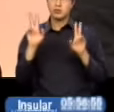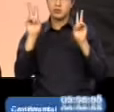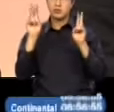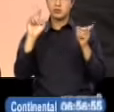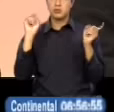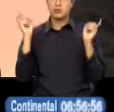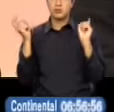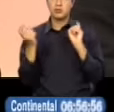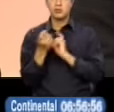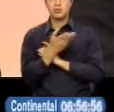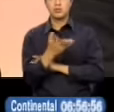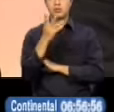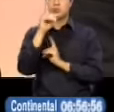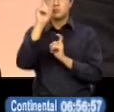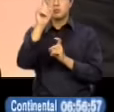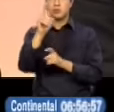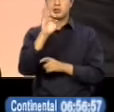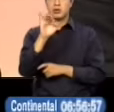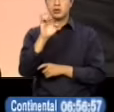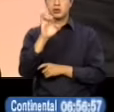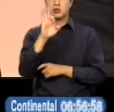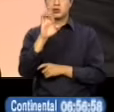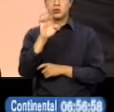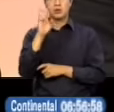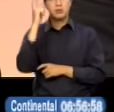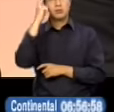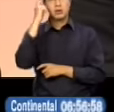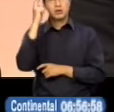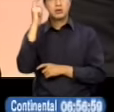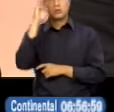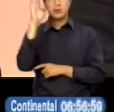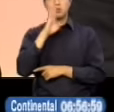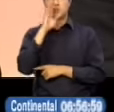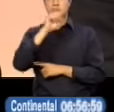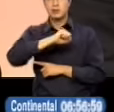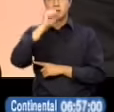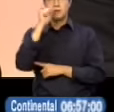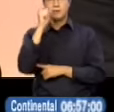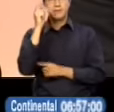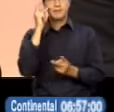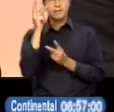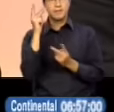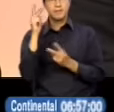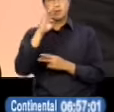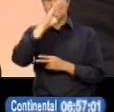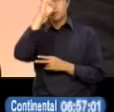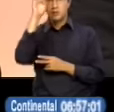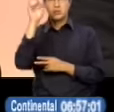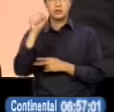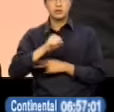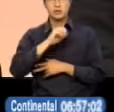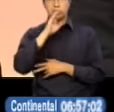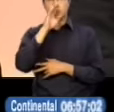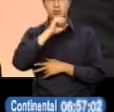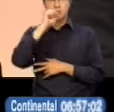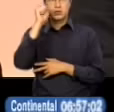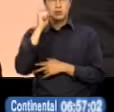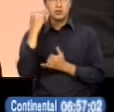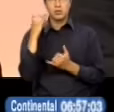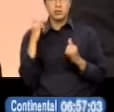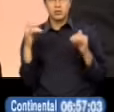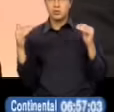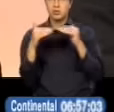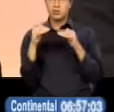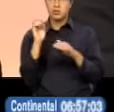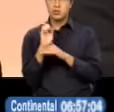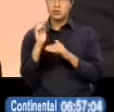cambiado mucho porque yo pregunto si te puede pensar que va a ser siempre tiene que ganar todas las maneras son las de siempre brasil brasil será saldrá a jugar de igual a igual